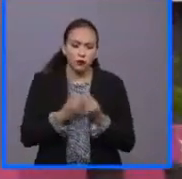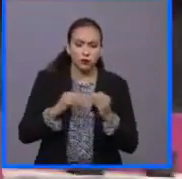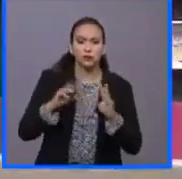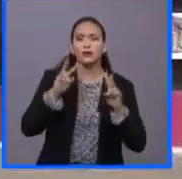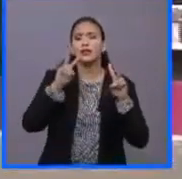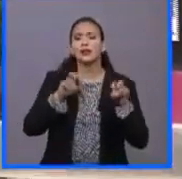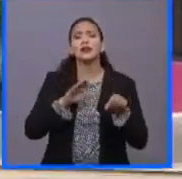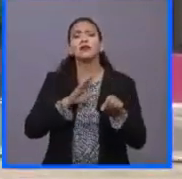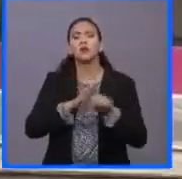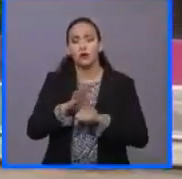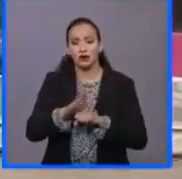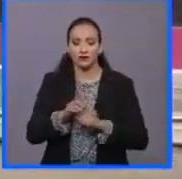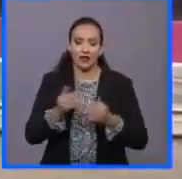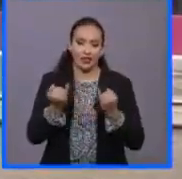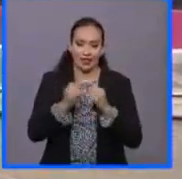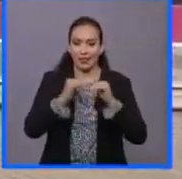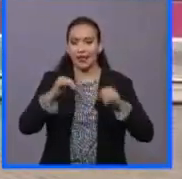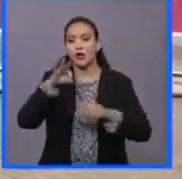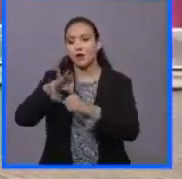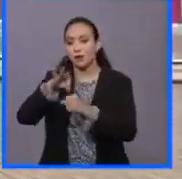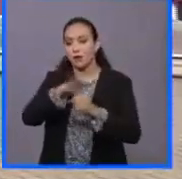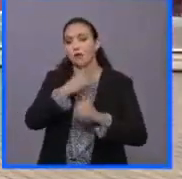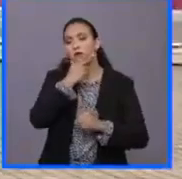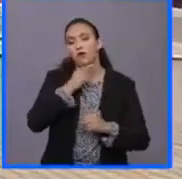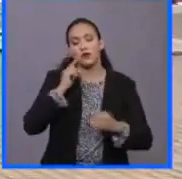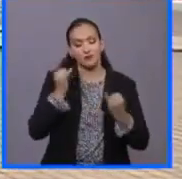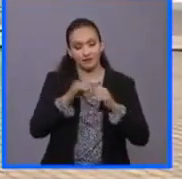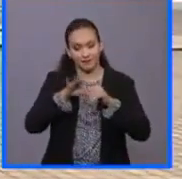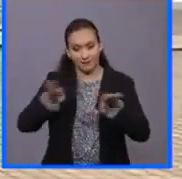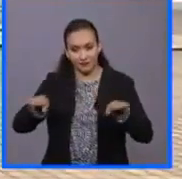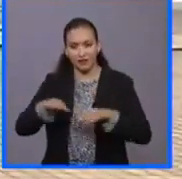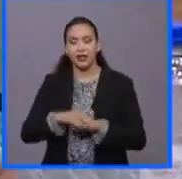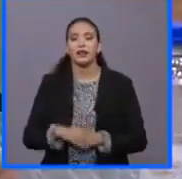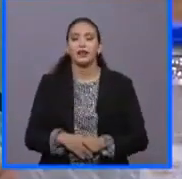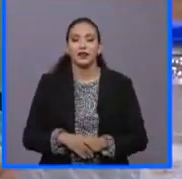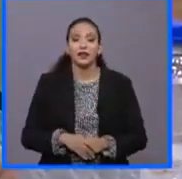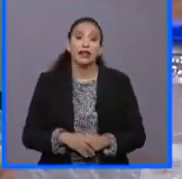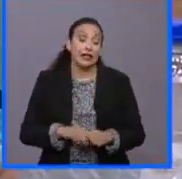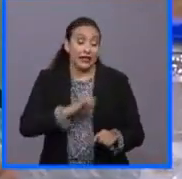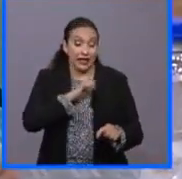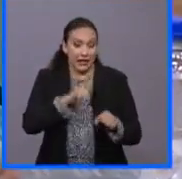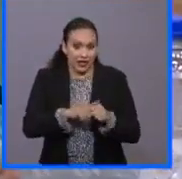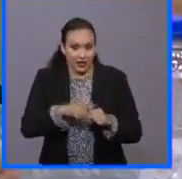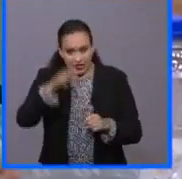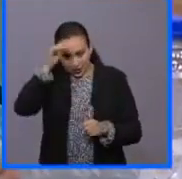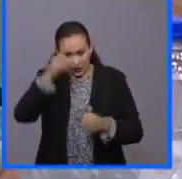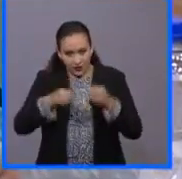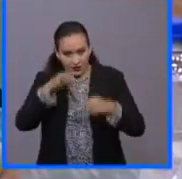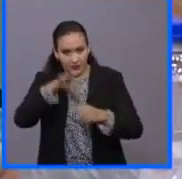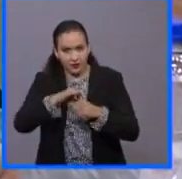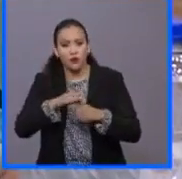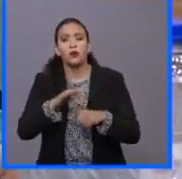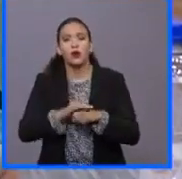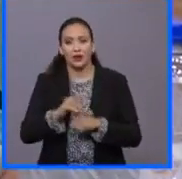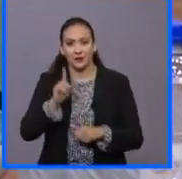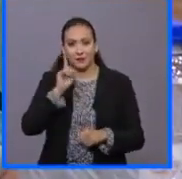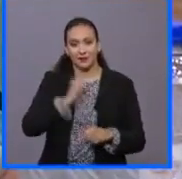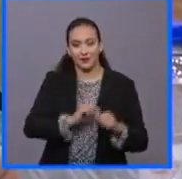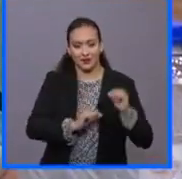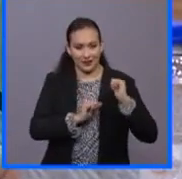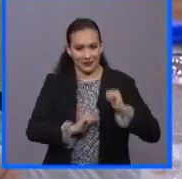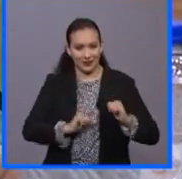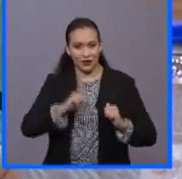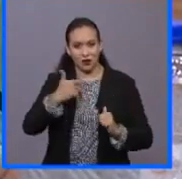temas relacionados con la democracia, en especial con la administración electoral. Convenio que, de acuerdo con la consejera